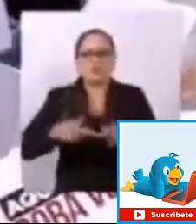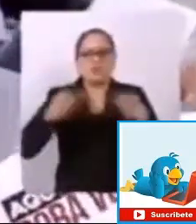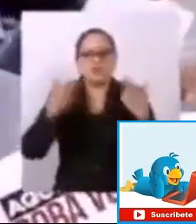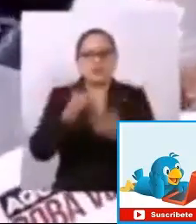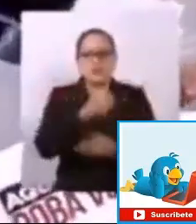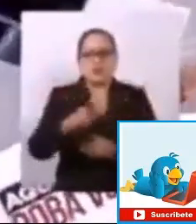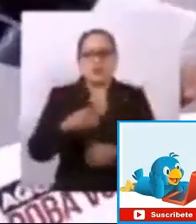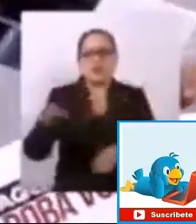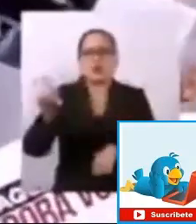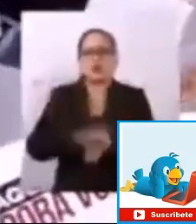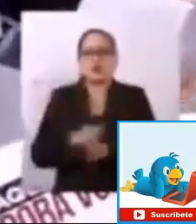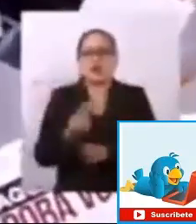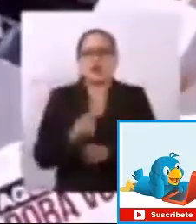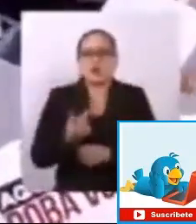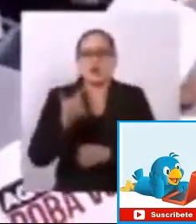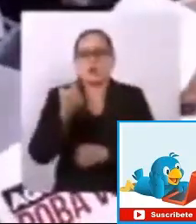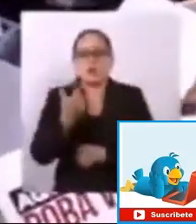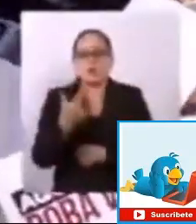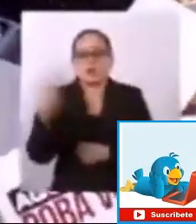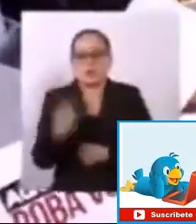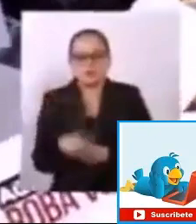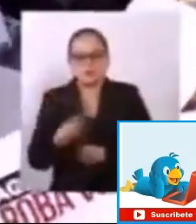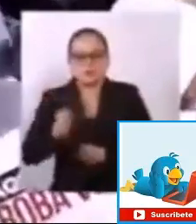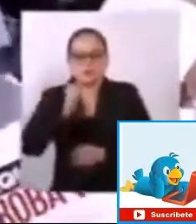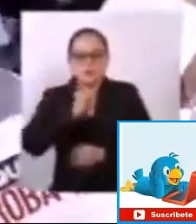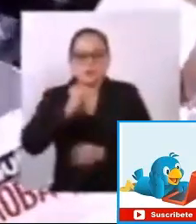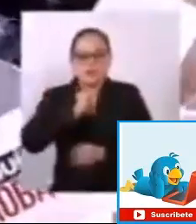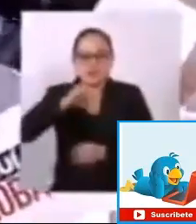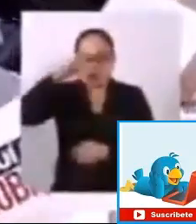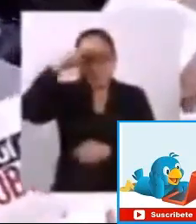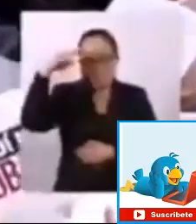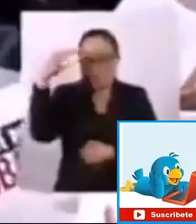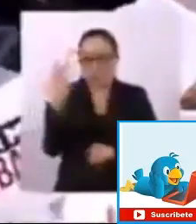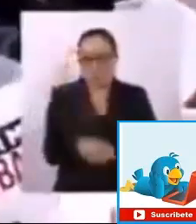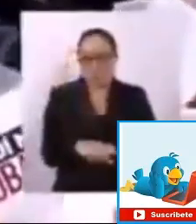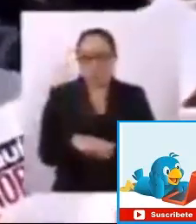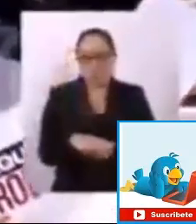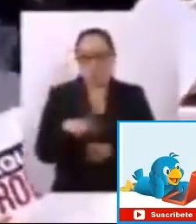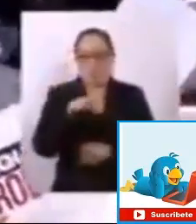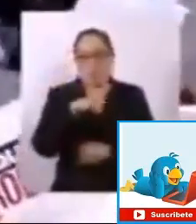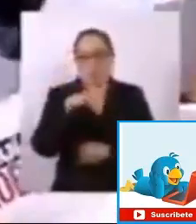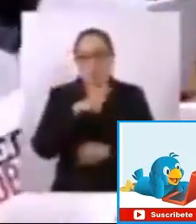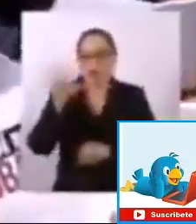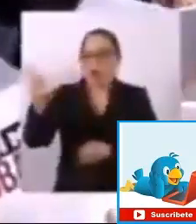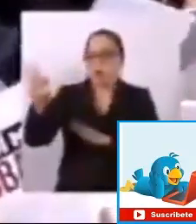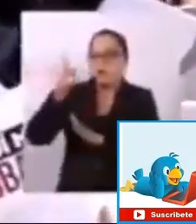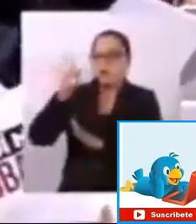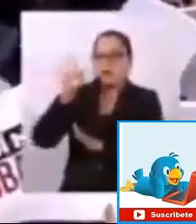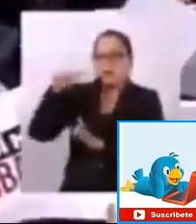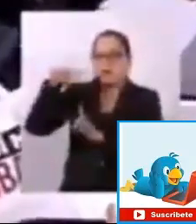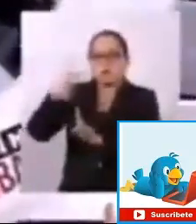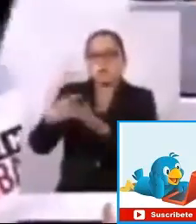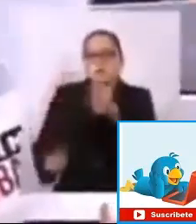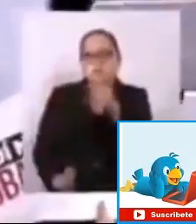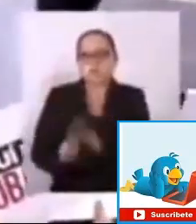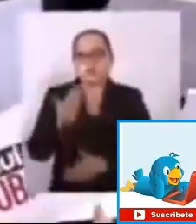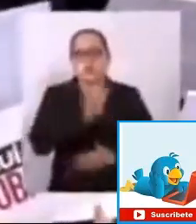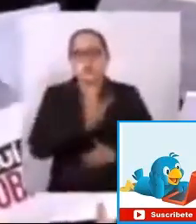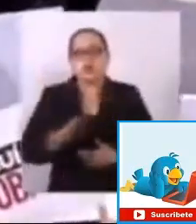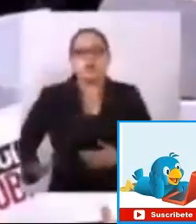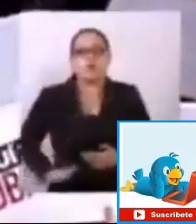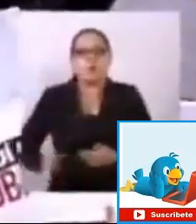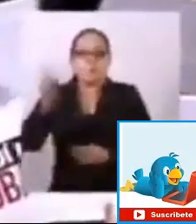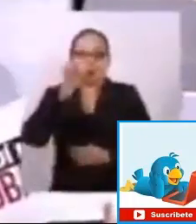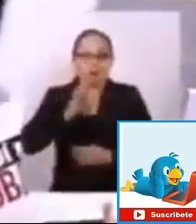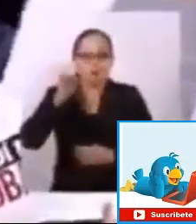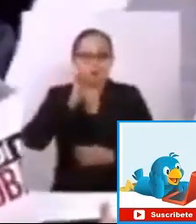Pasado 7 de noviembre, el Senado de la República la eligió como presidenta de